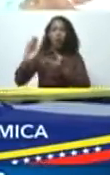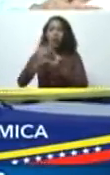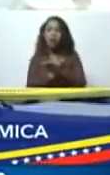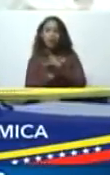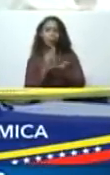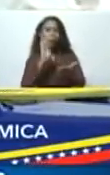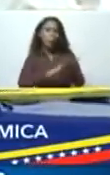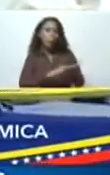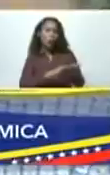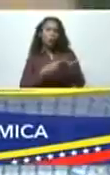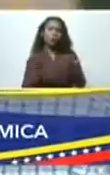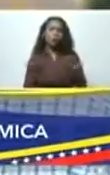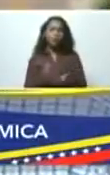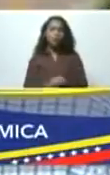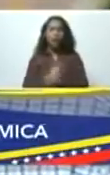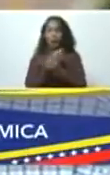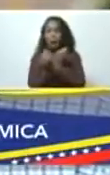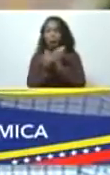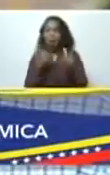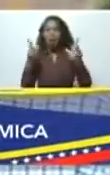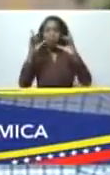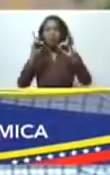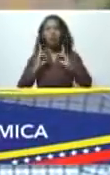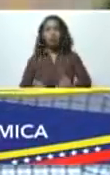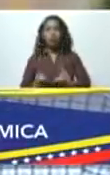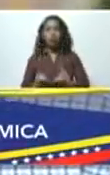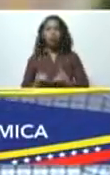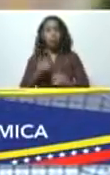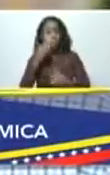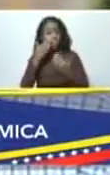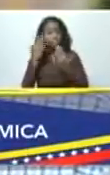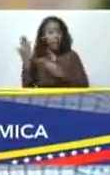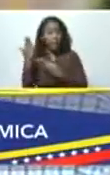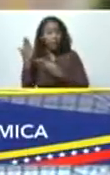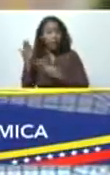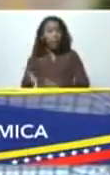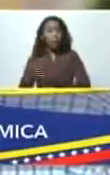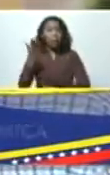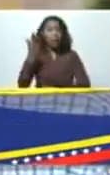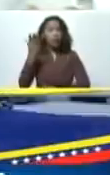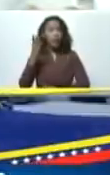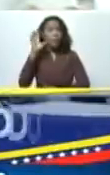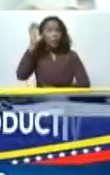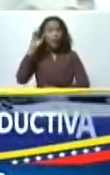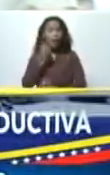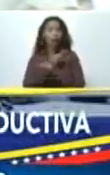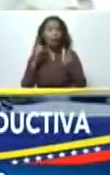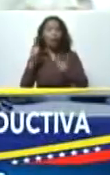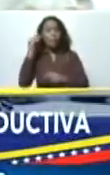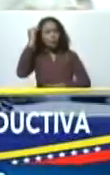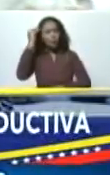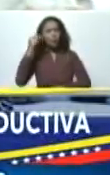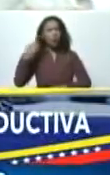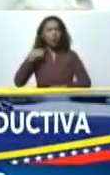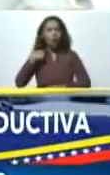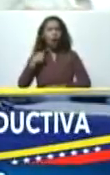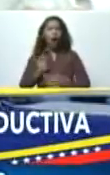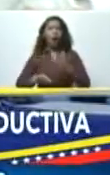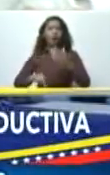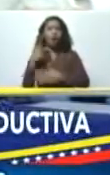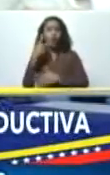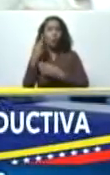esto. Libre, ven la importancia de un país libre. Imagínense que yo estuviera sometido al Fondo